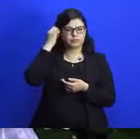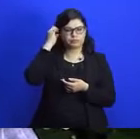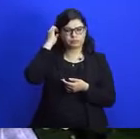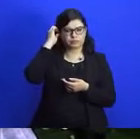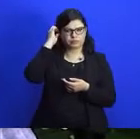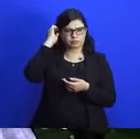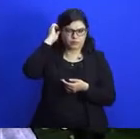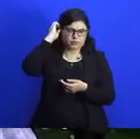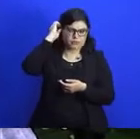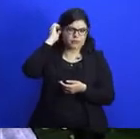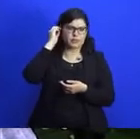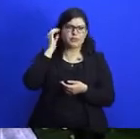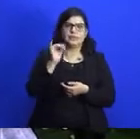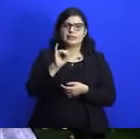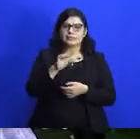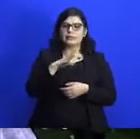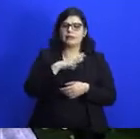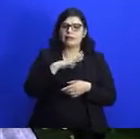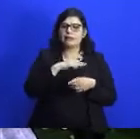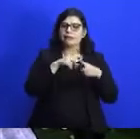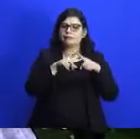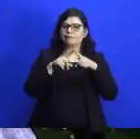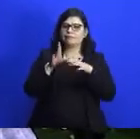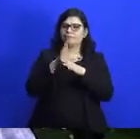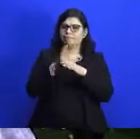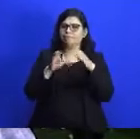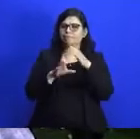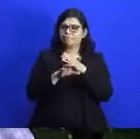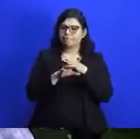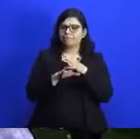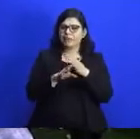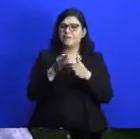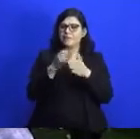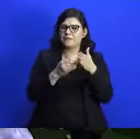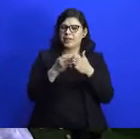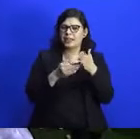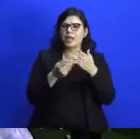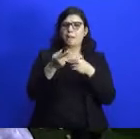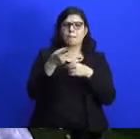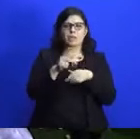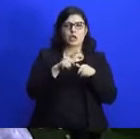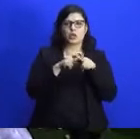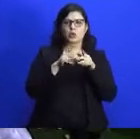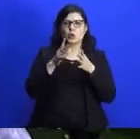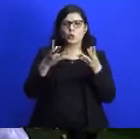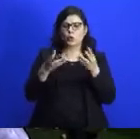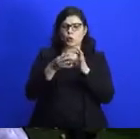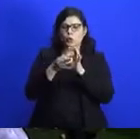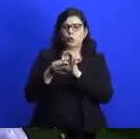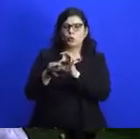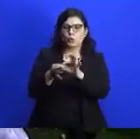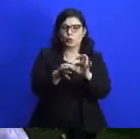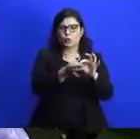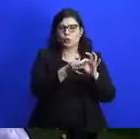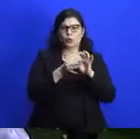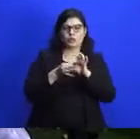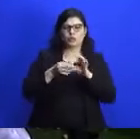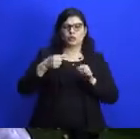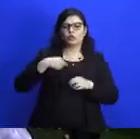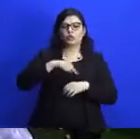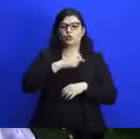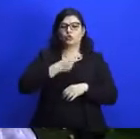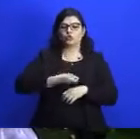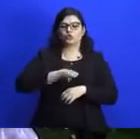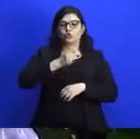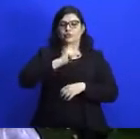delante, pero con su apoyo vamos a seguir haciendo de Walmart de México y Centroamérica el mejor lugar para ser,